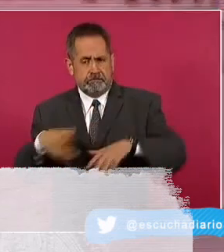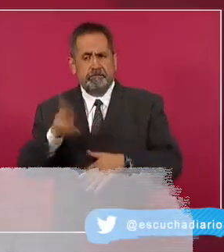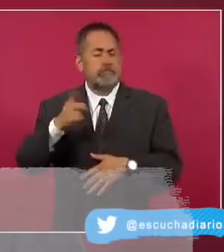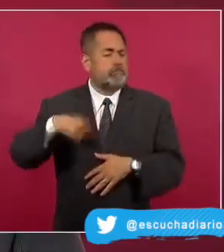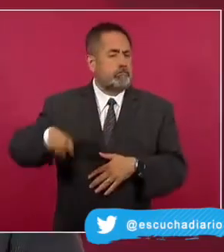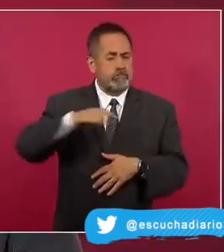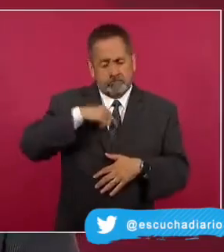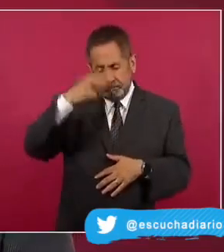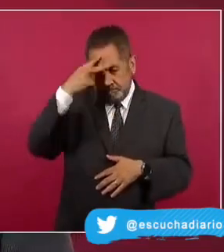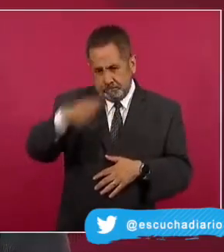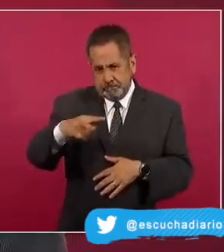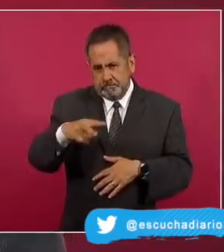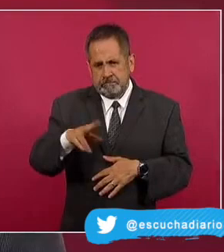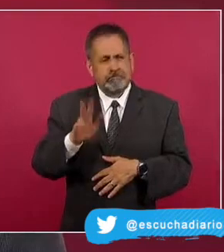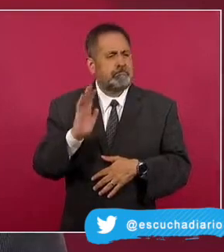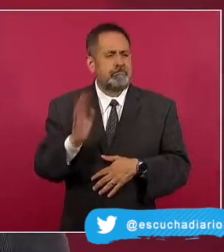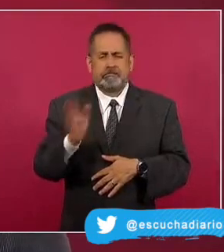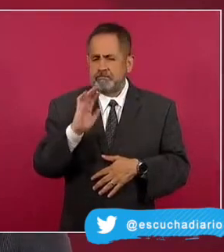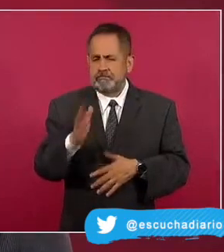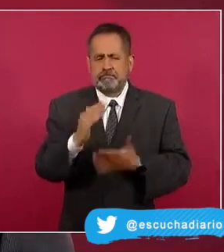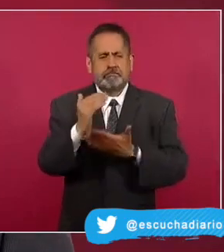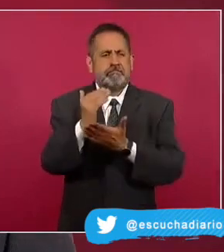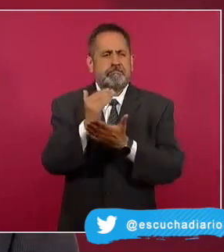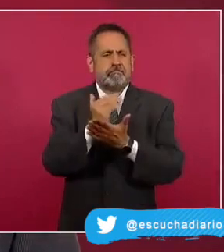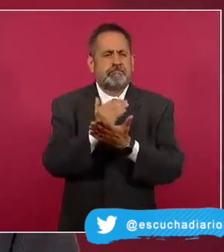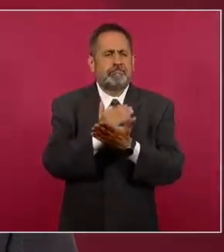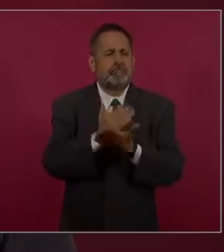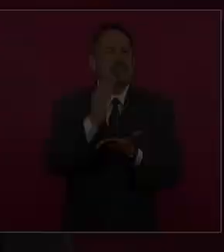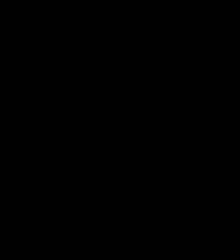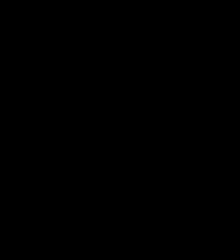abrazo. Seguiremos informando.